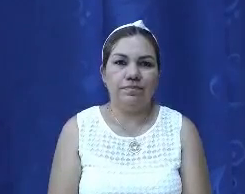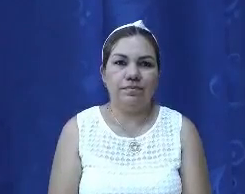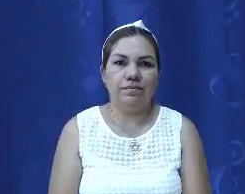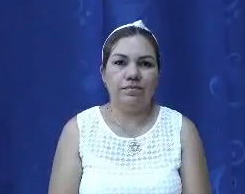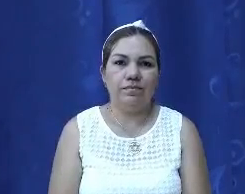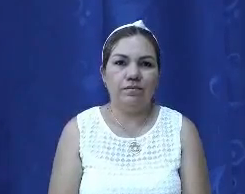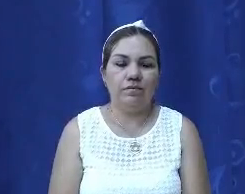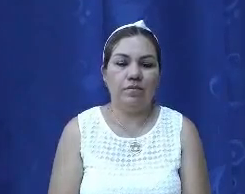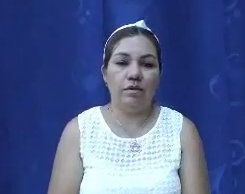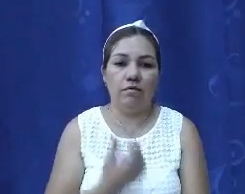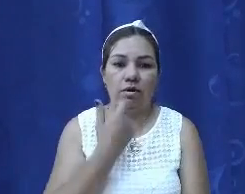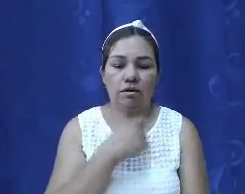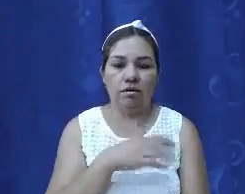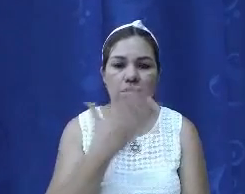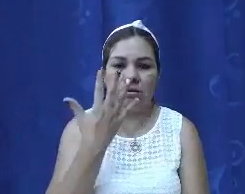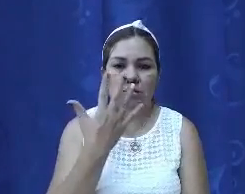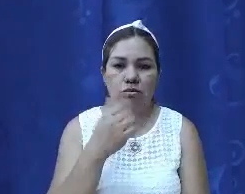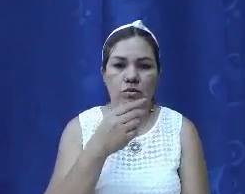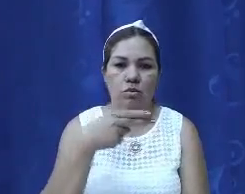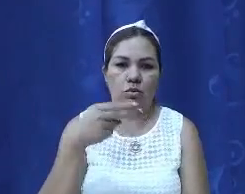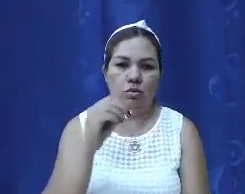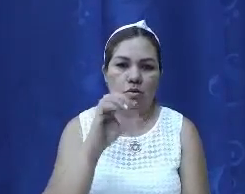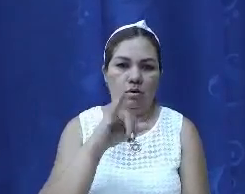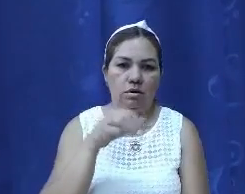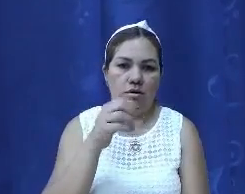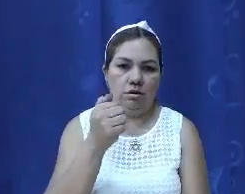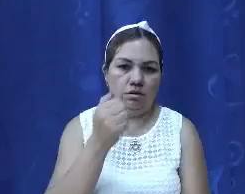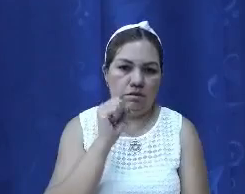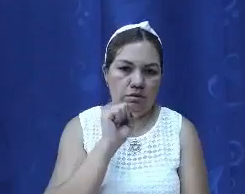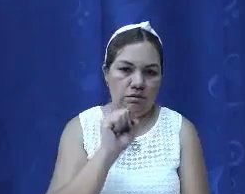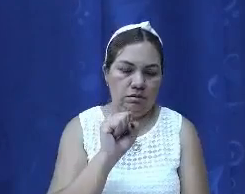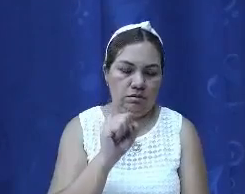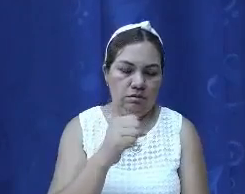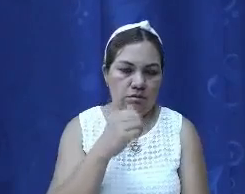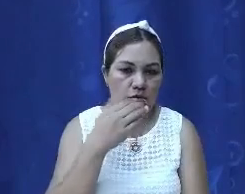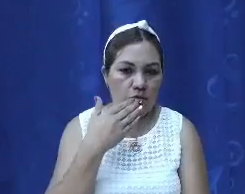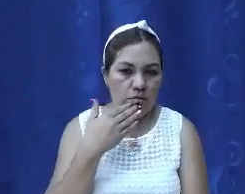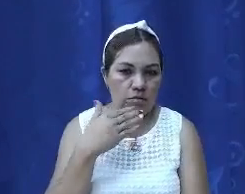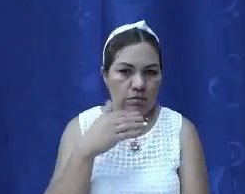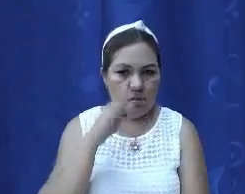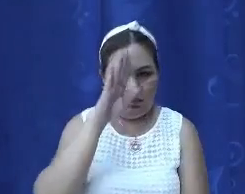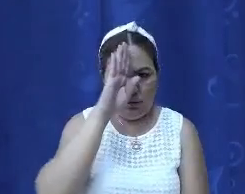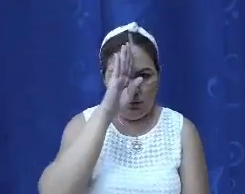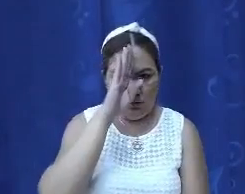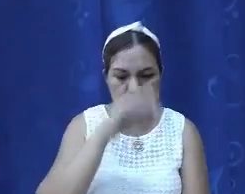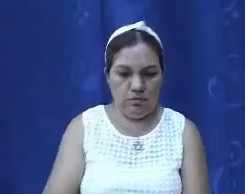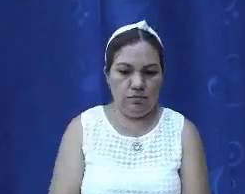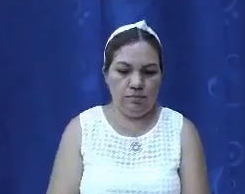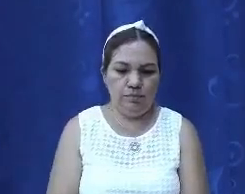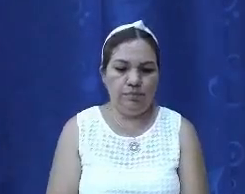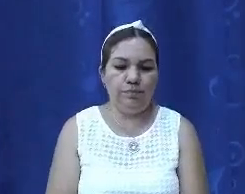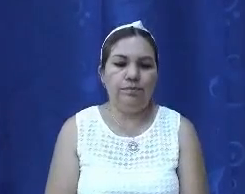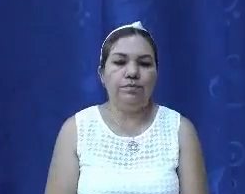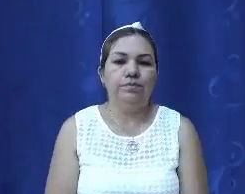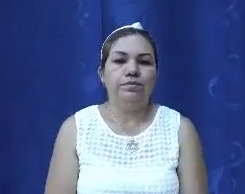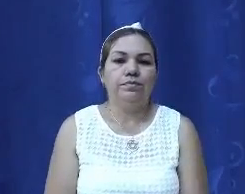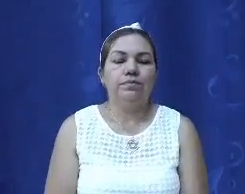Me salteo 5 hojas. Atienda aquí, por favor. Con esto cierro.